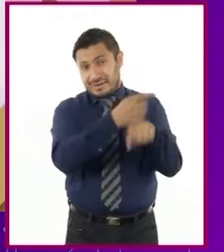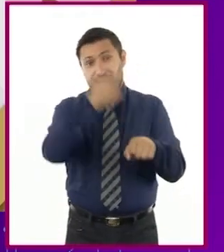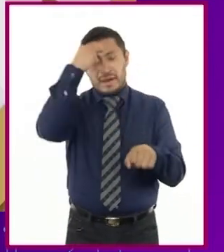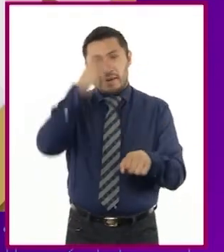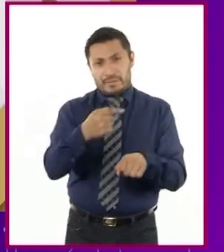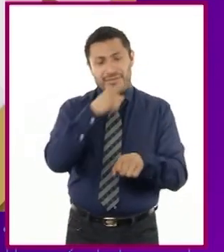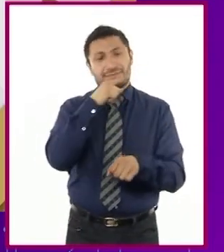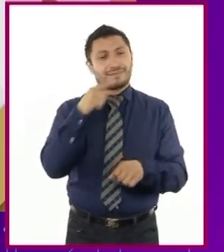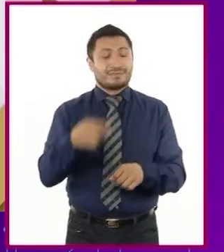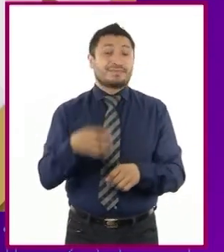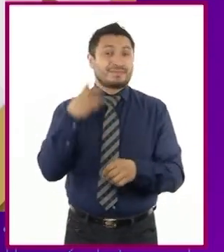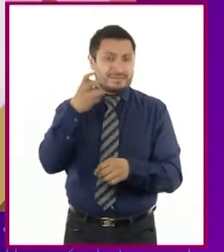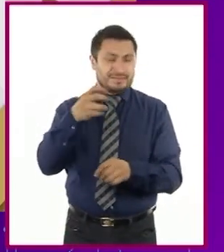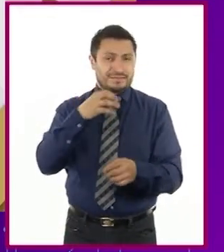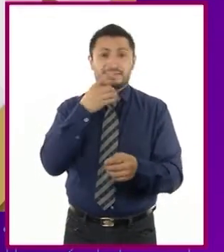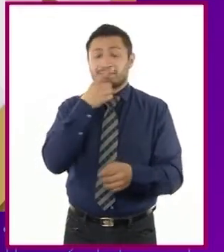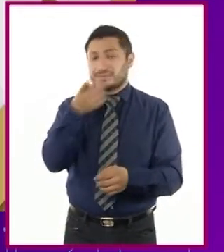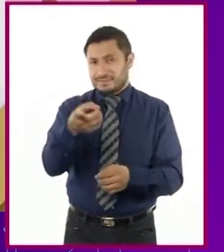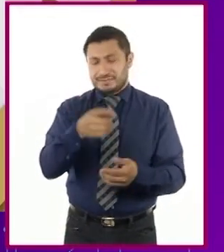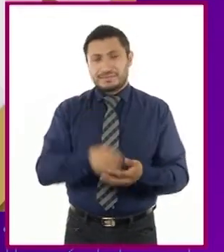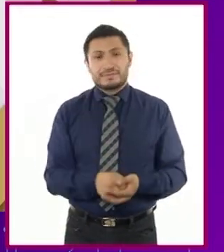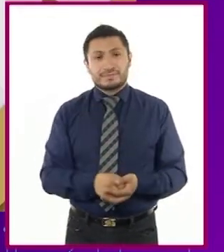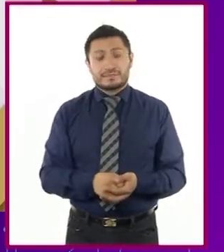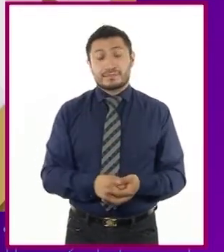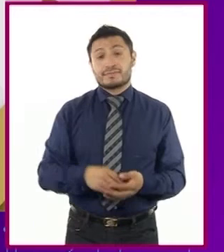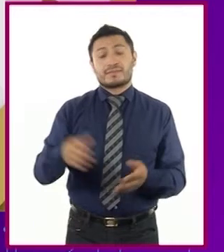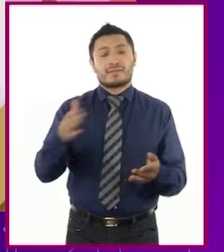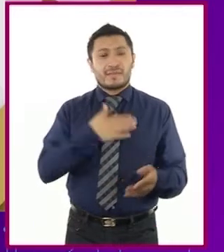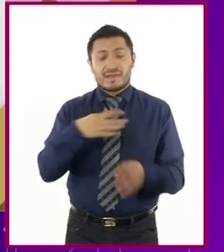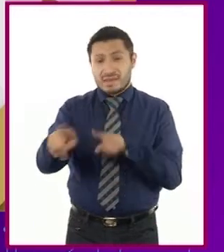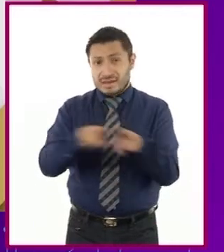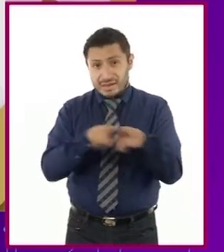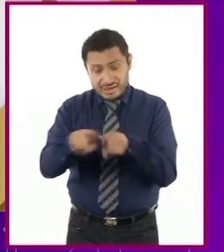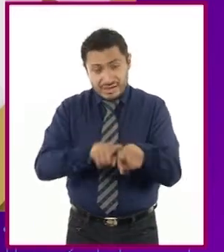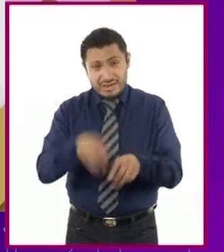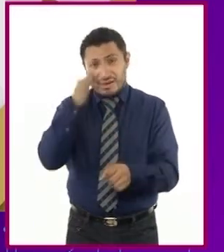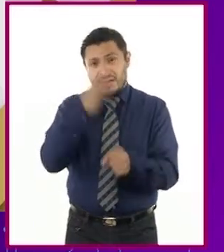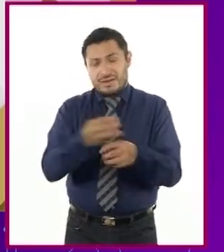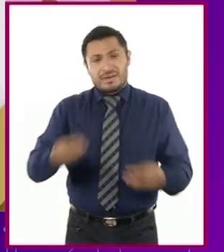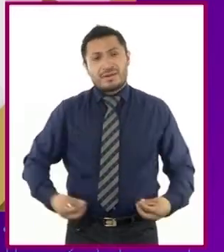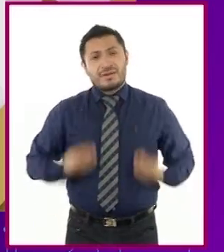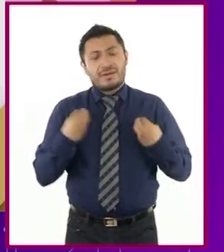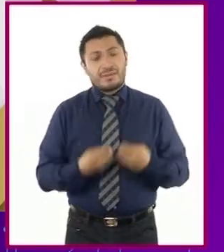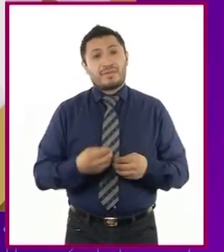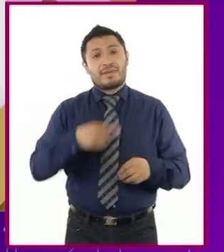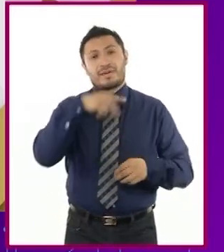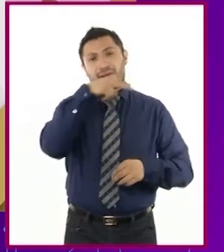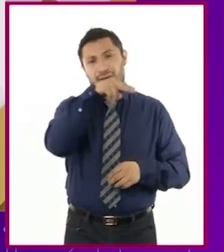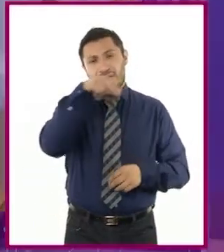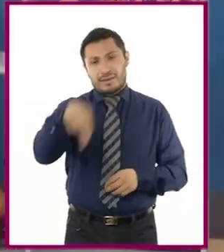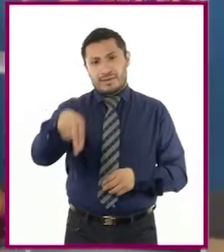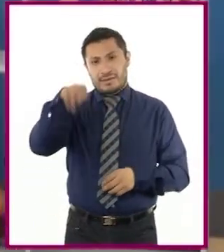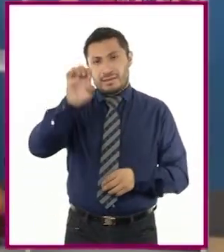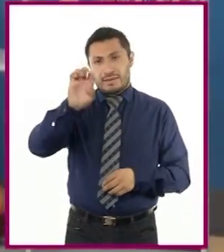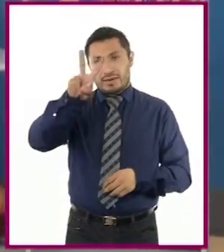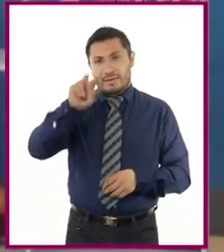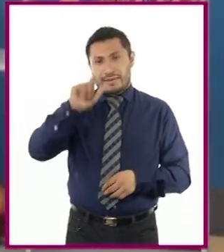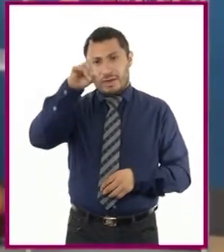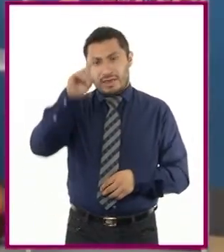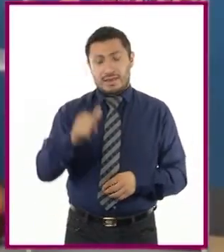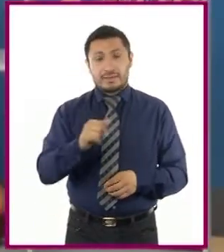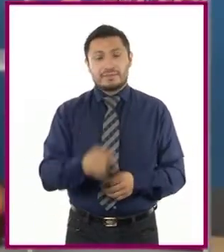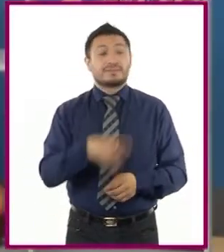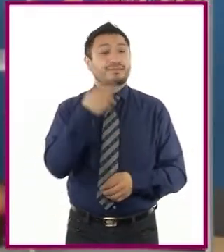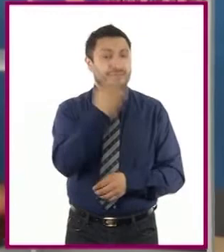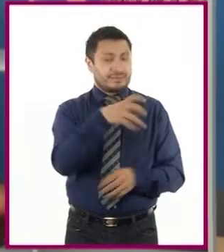ser más específico. Así que mi hermano actualmente se encuentra viviendo en el estado de Nevada. Con el ejemplo que